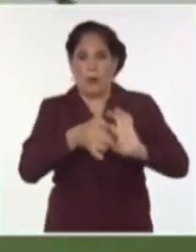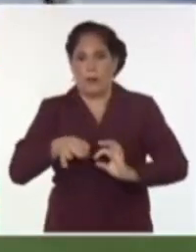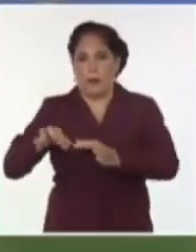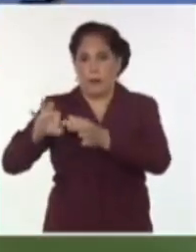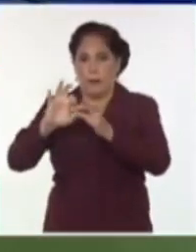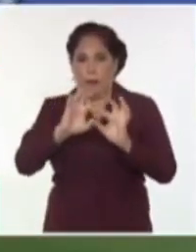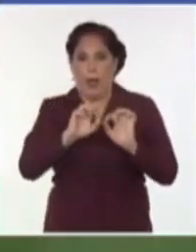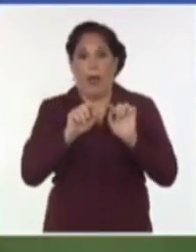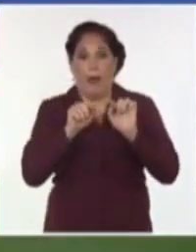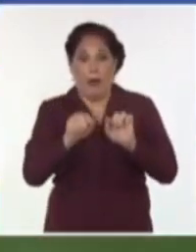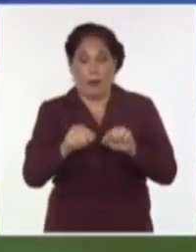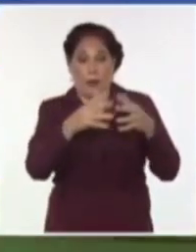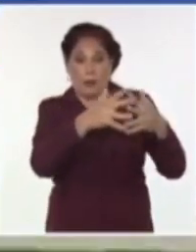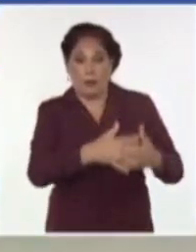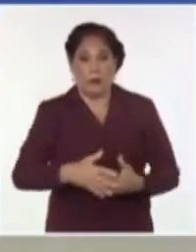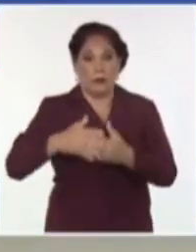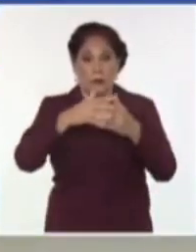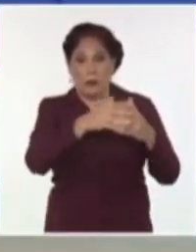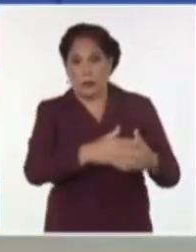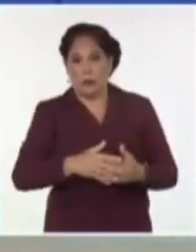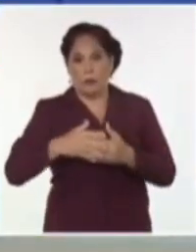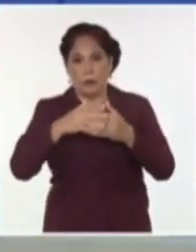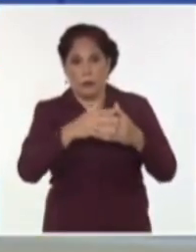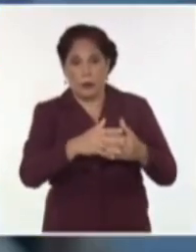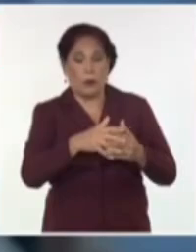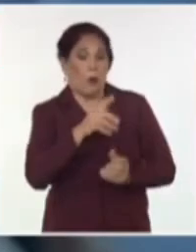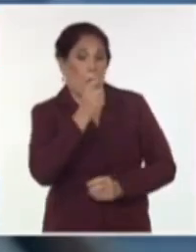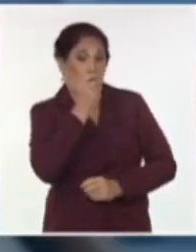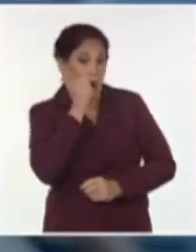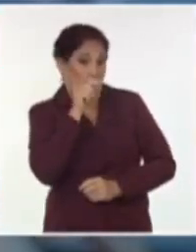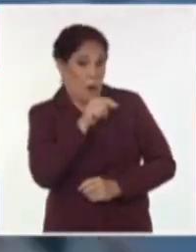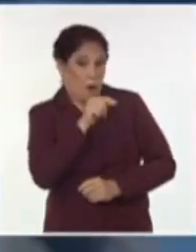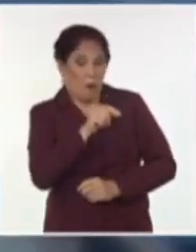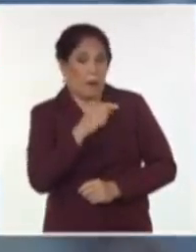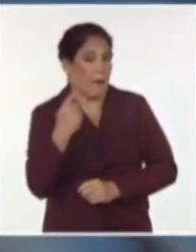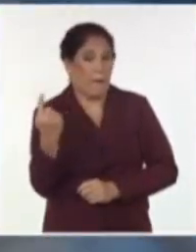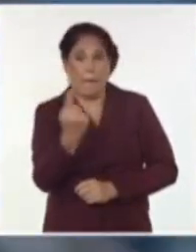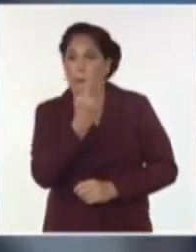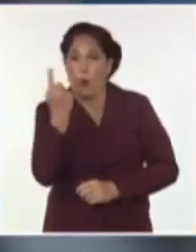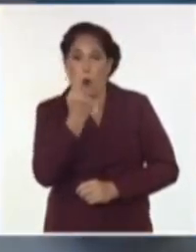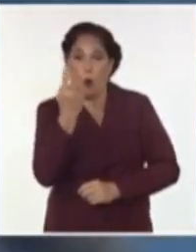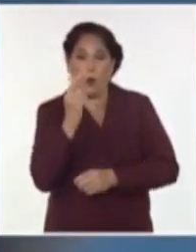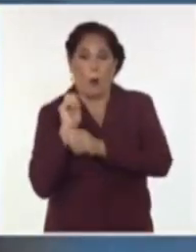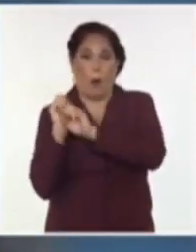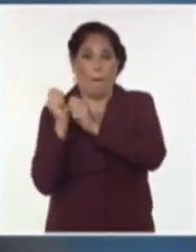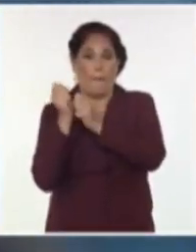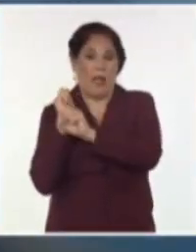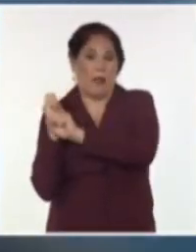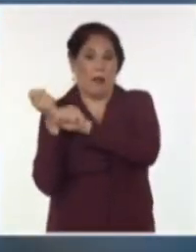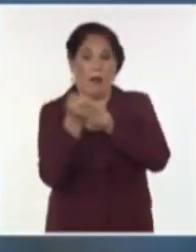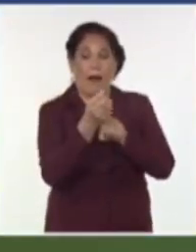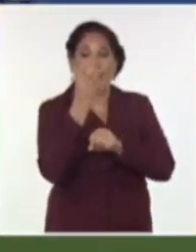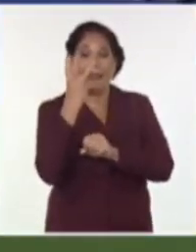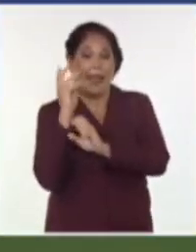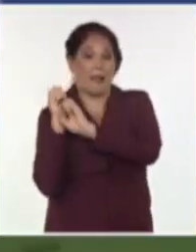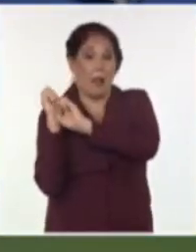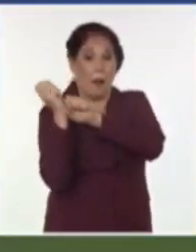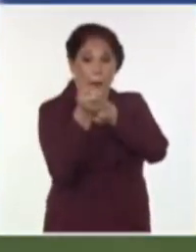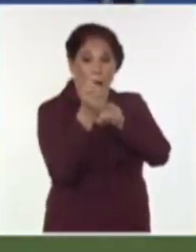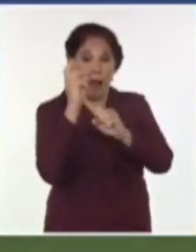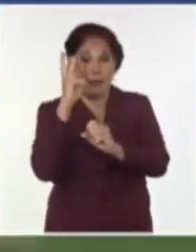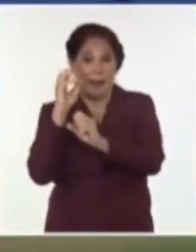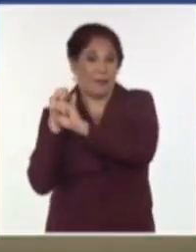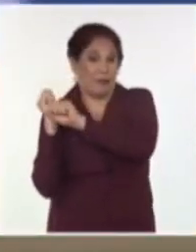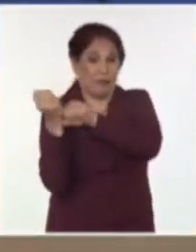ciudad estadounidense, el antesalista cubano se convirtió en el único pelotero en conectar tres jonrones en un partido de